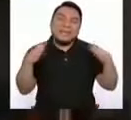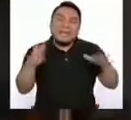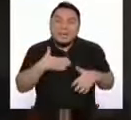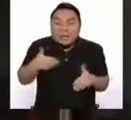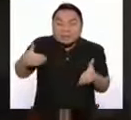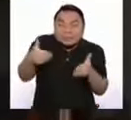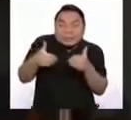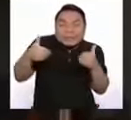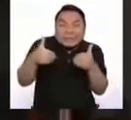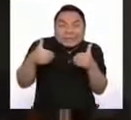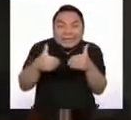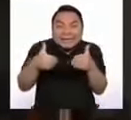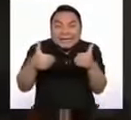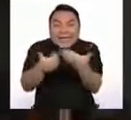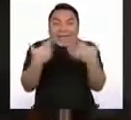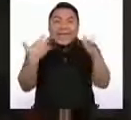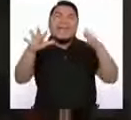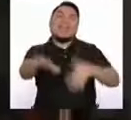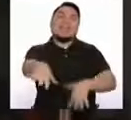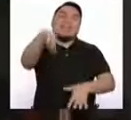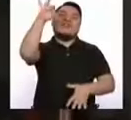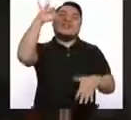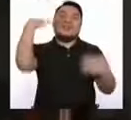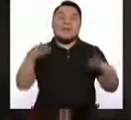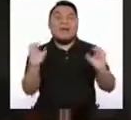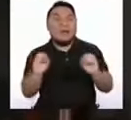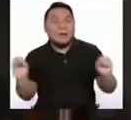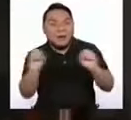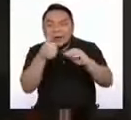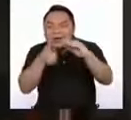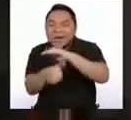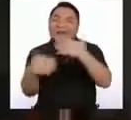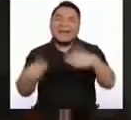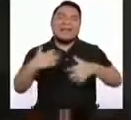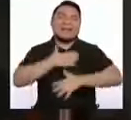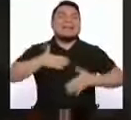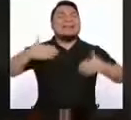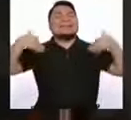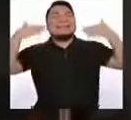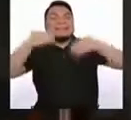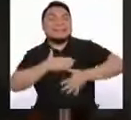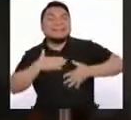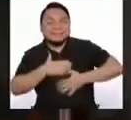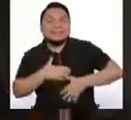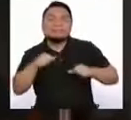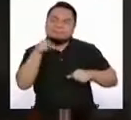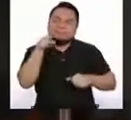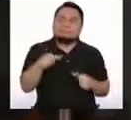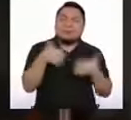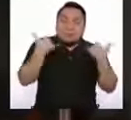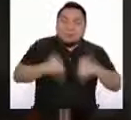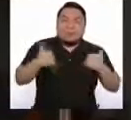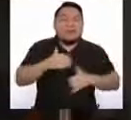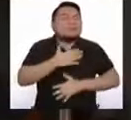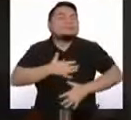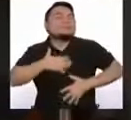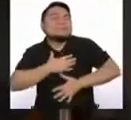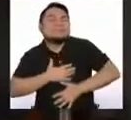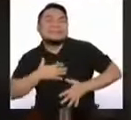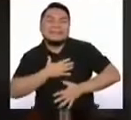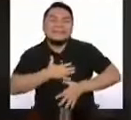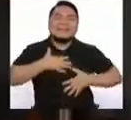cerca. Ya encontré el tesoro. Esto es muy divertido. Esto es muy divertido.